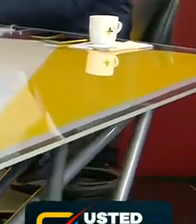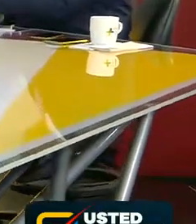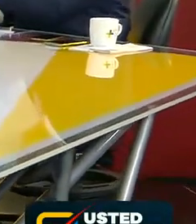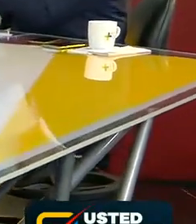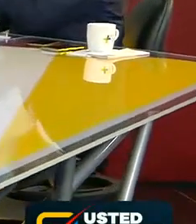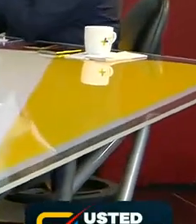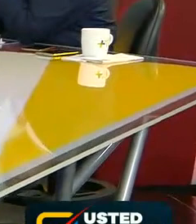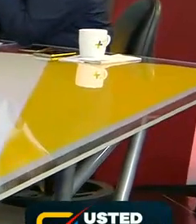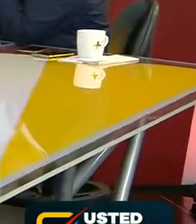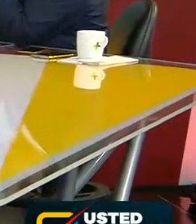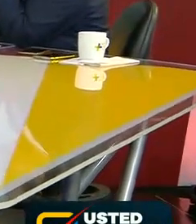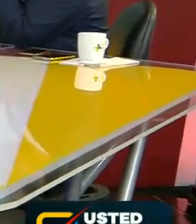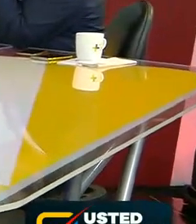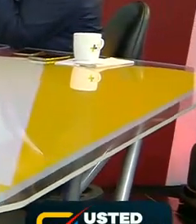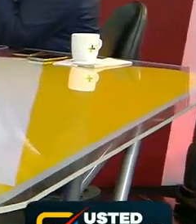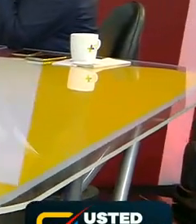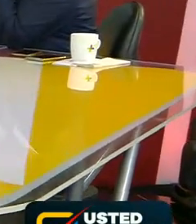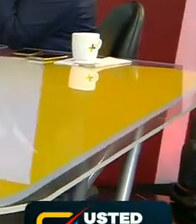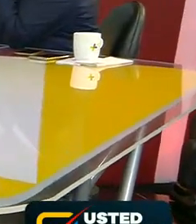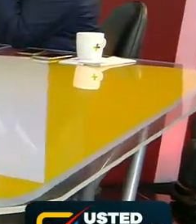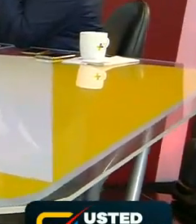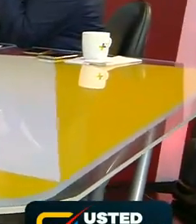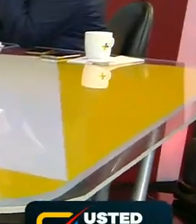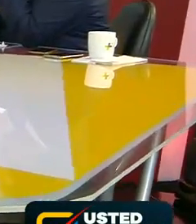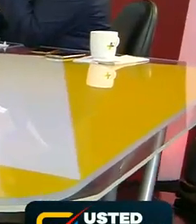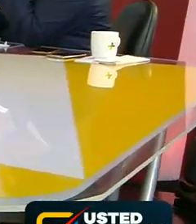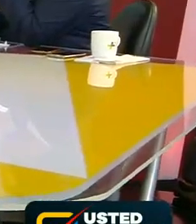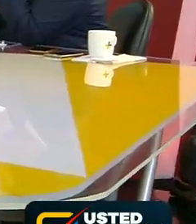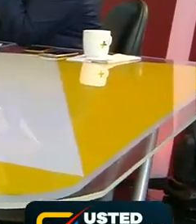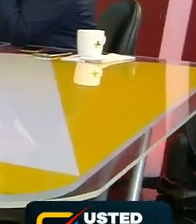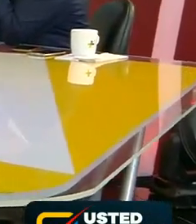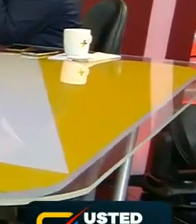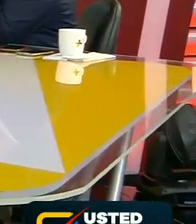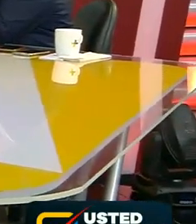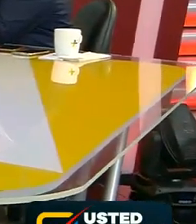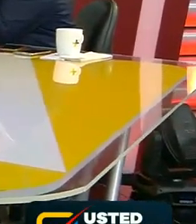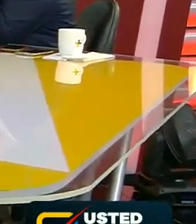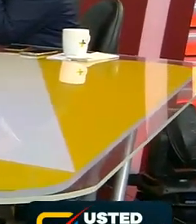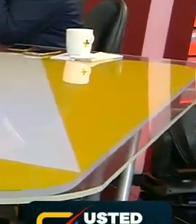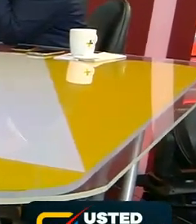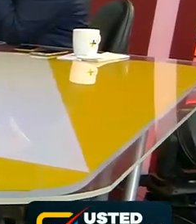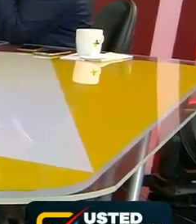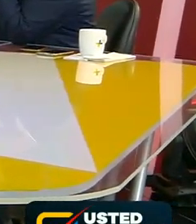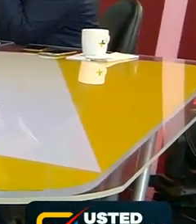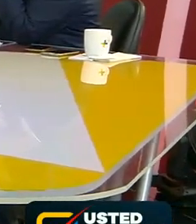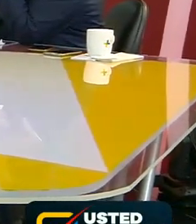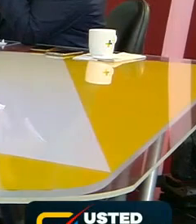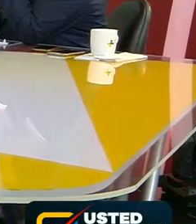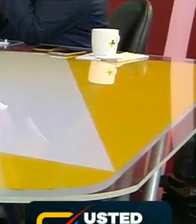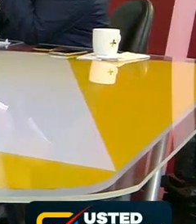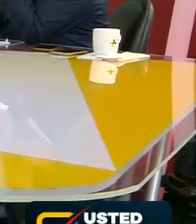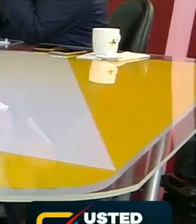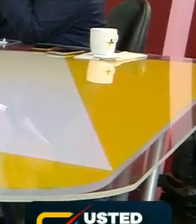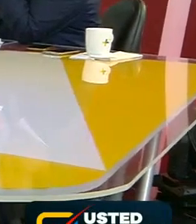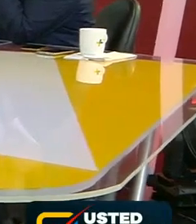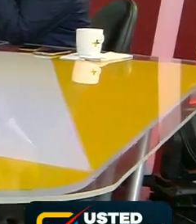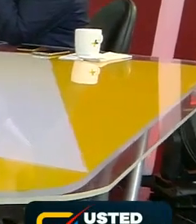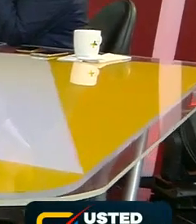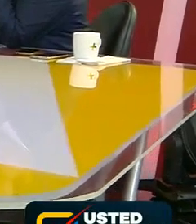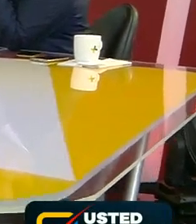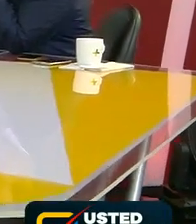sí, independencia del aparato judicial. Así es. Claro, la independencia de poderes. Aquí han hablado muchos teóricos de este gobierno diciendo